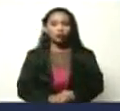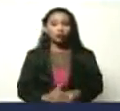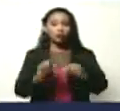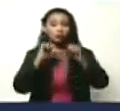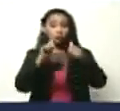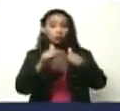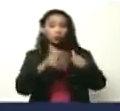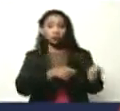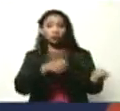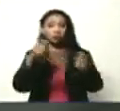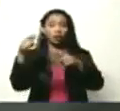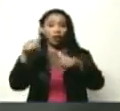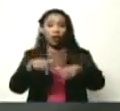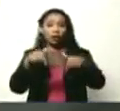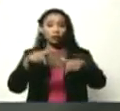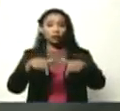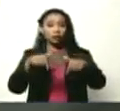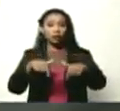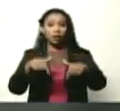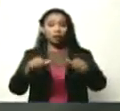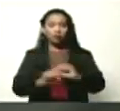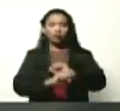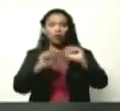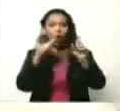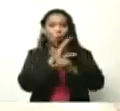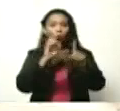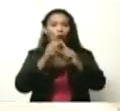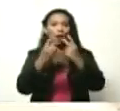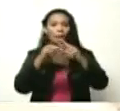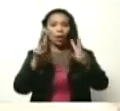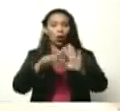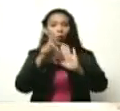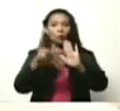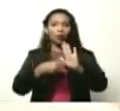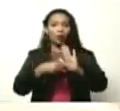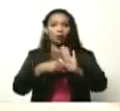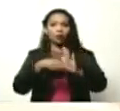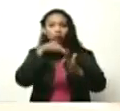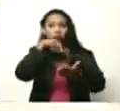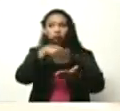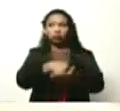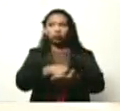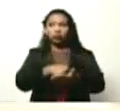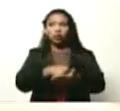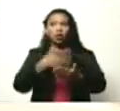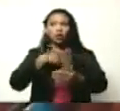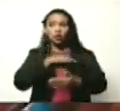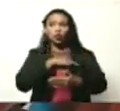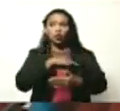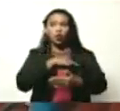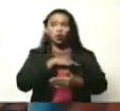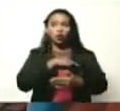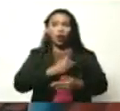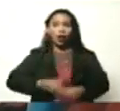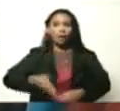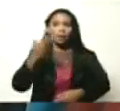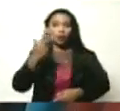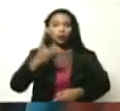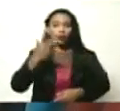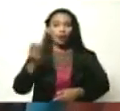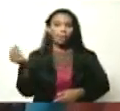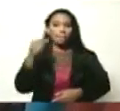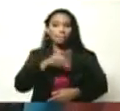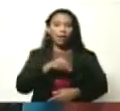que se llevan en este estallido cultural por la paz total, como se ha llamado, y que a nosotros nos alude y que a nosotros además